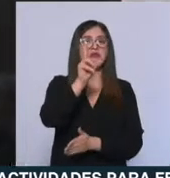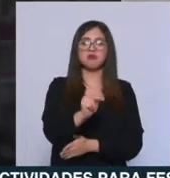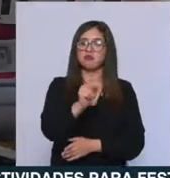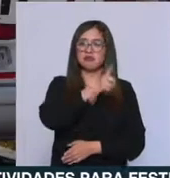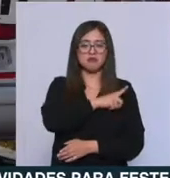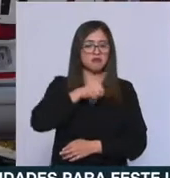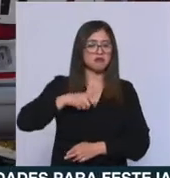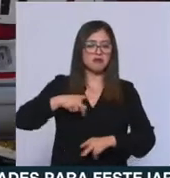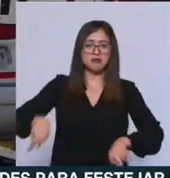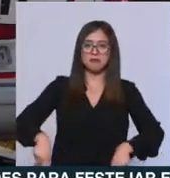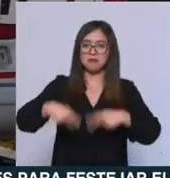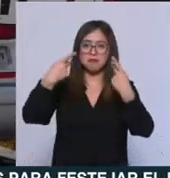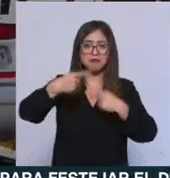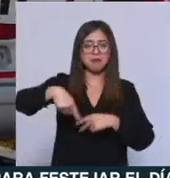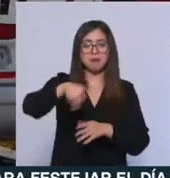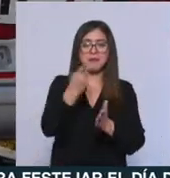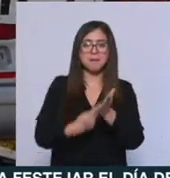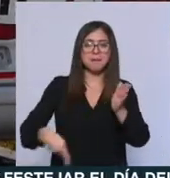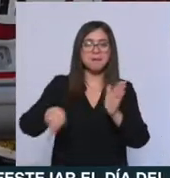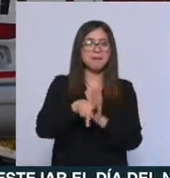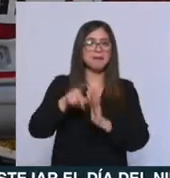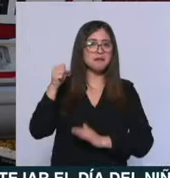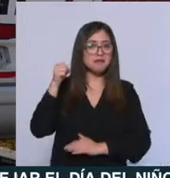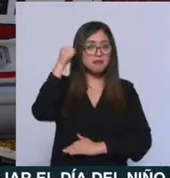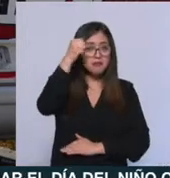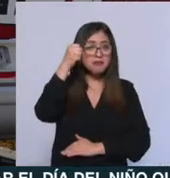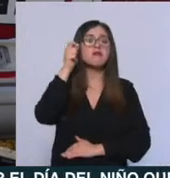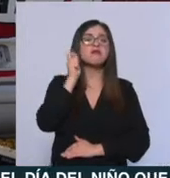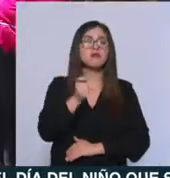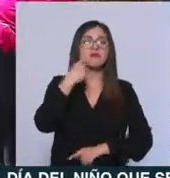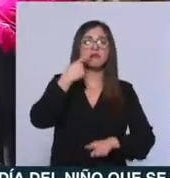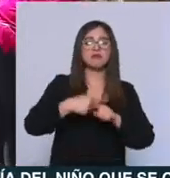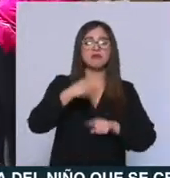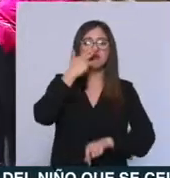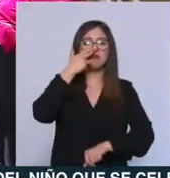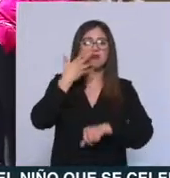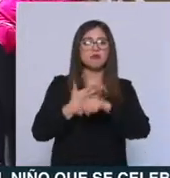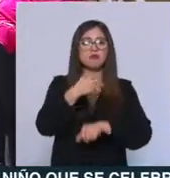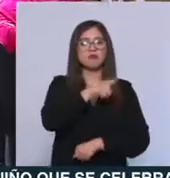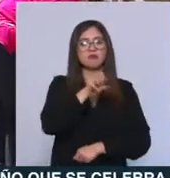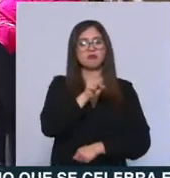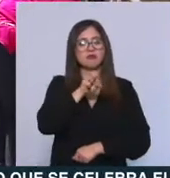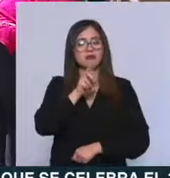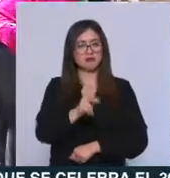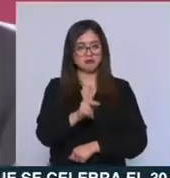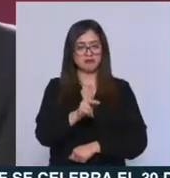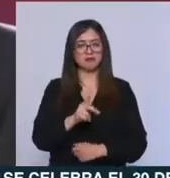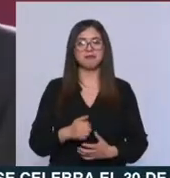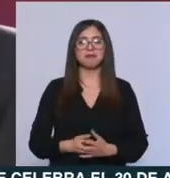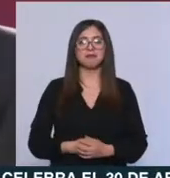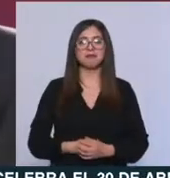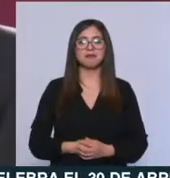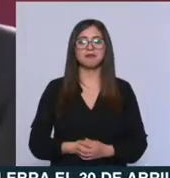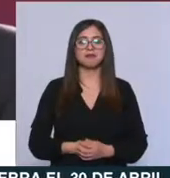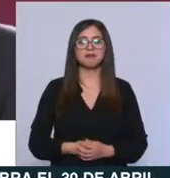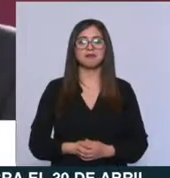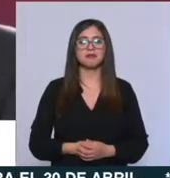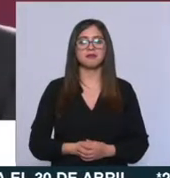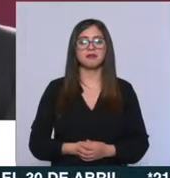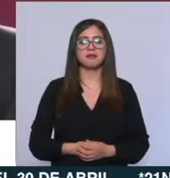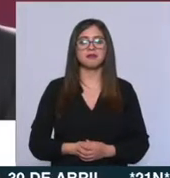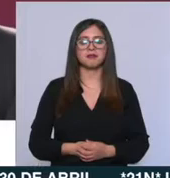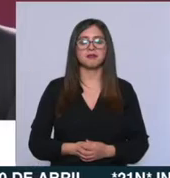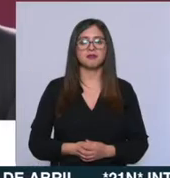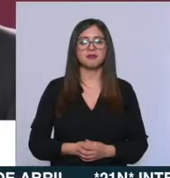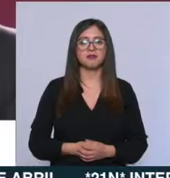a los sindicatos magisteriales porque ahora la Secretaría de Educación tendrá la rectoría de ellas. No va a haber